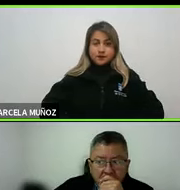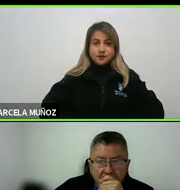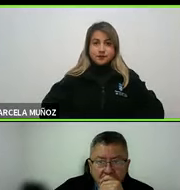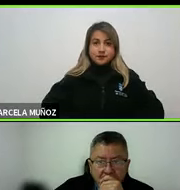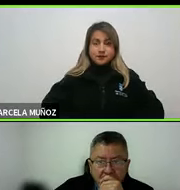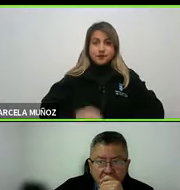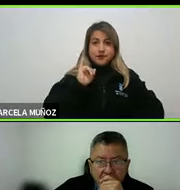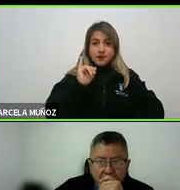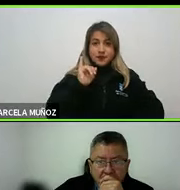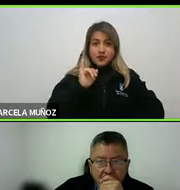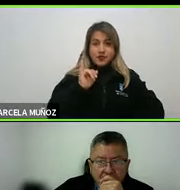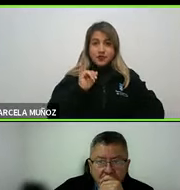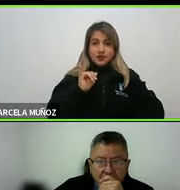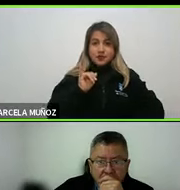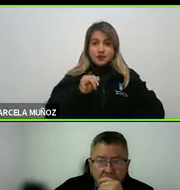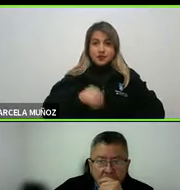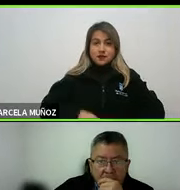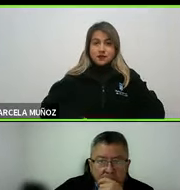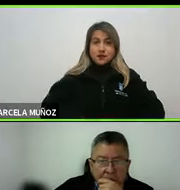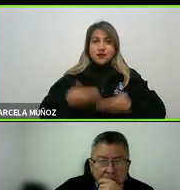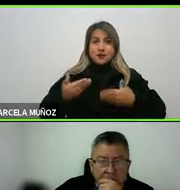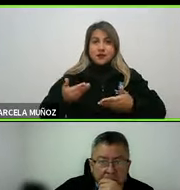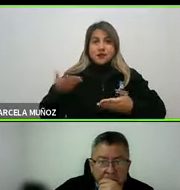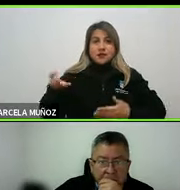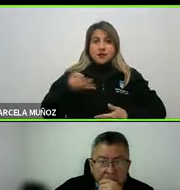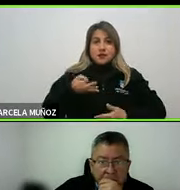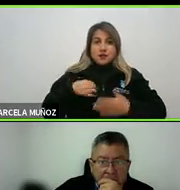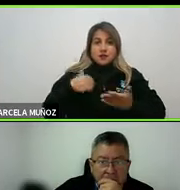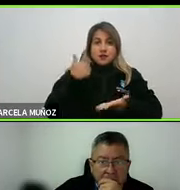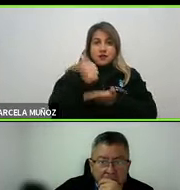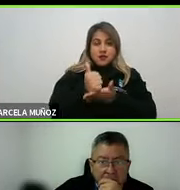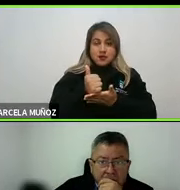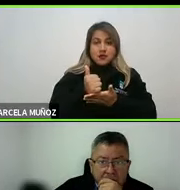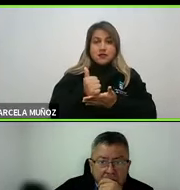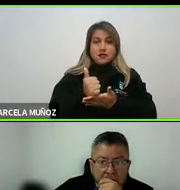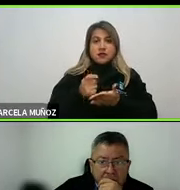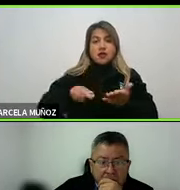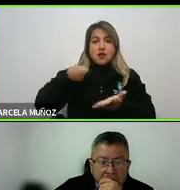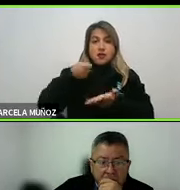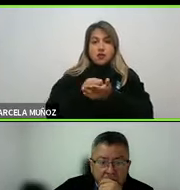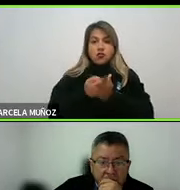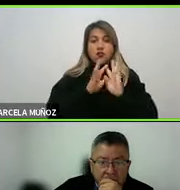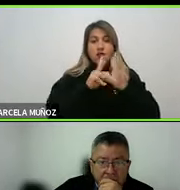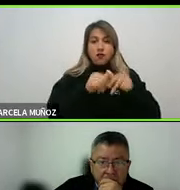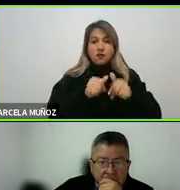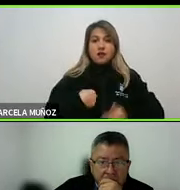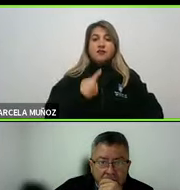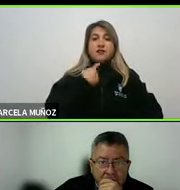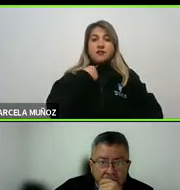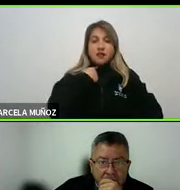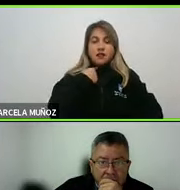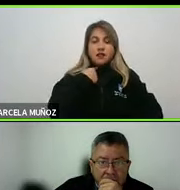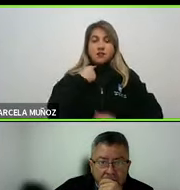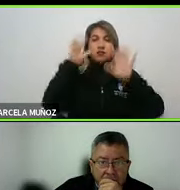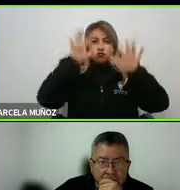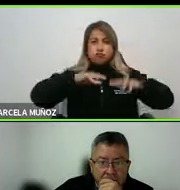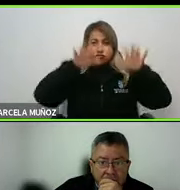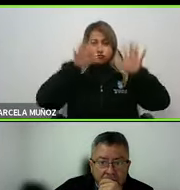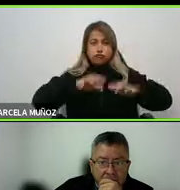Sí. Entonces, como indicaba la señora alcaldesa, el aporte a las familias afectadas por el frente de mal